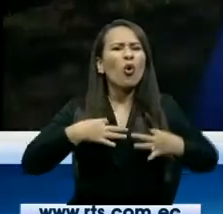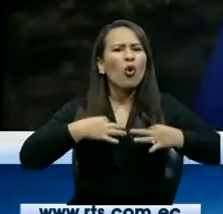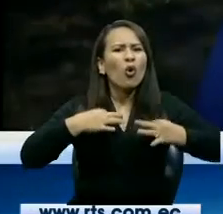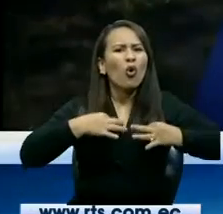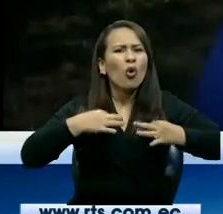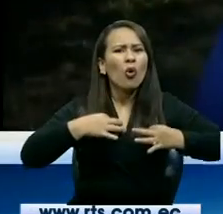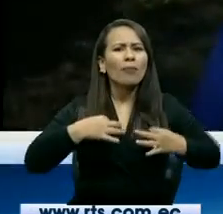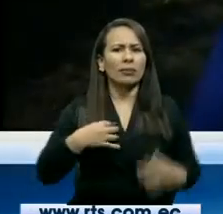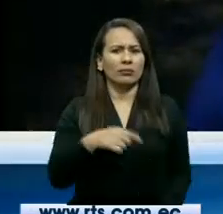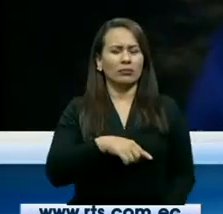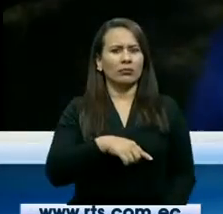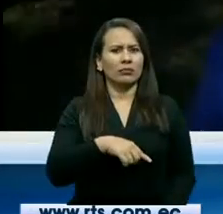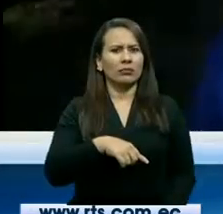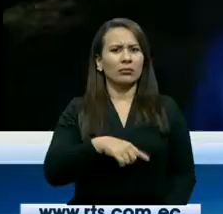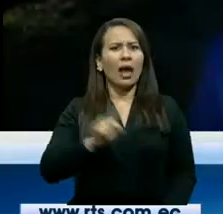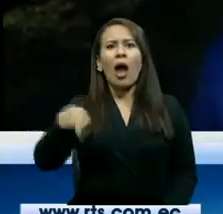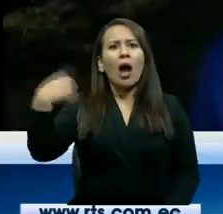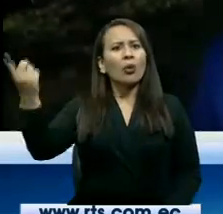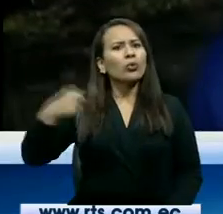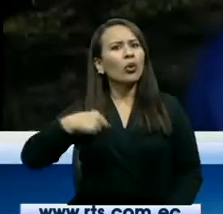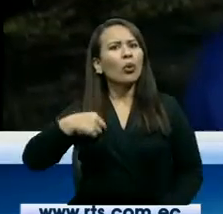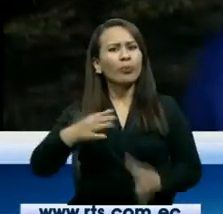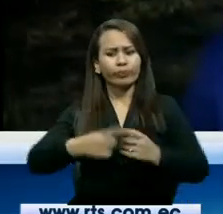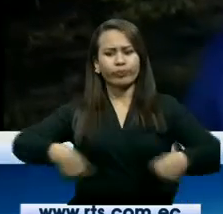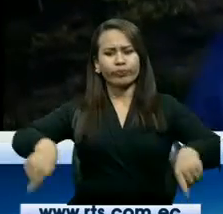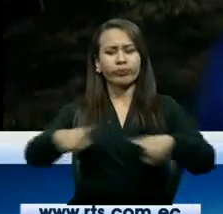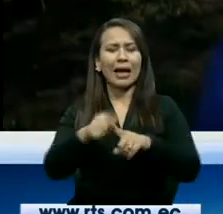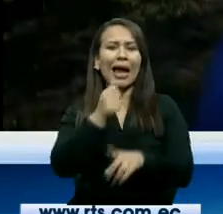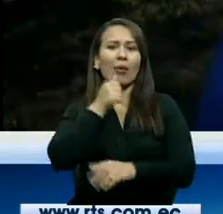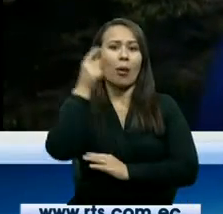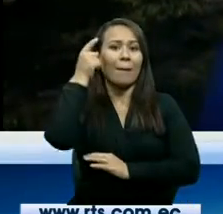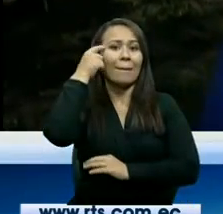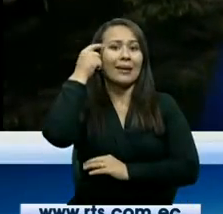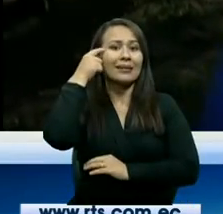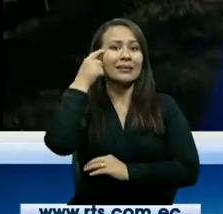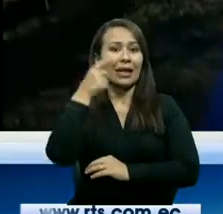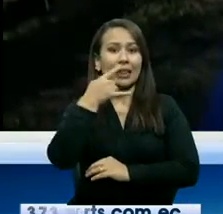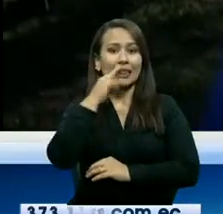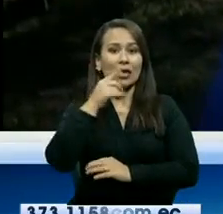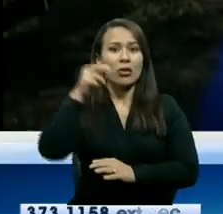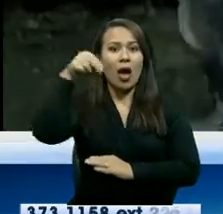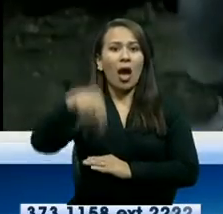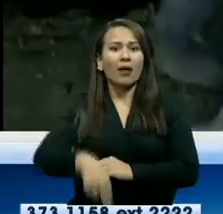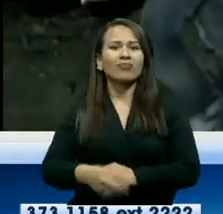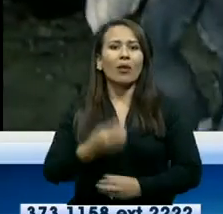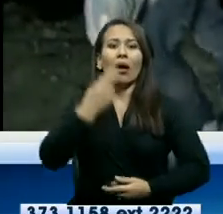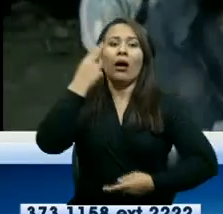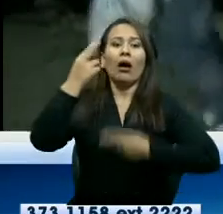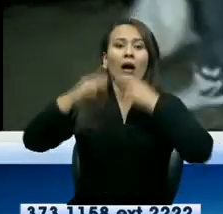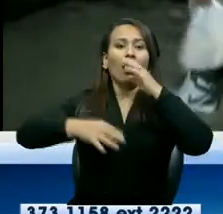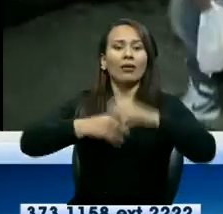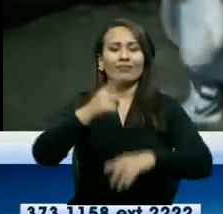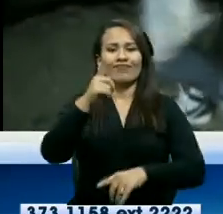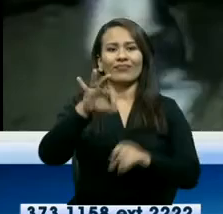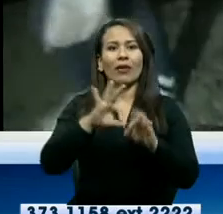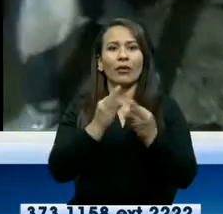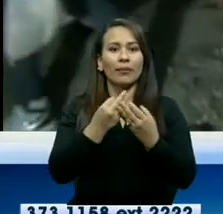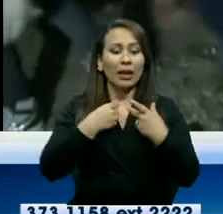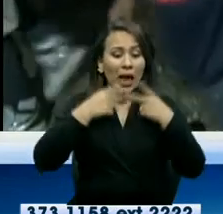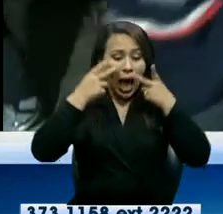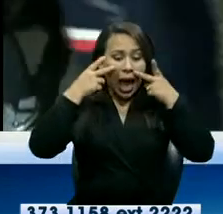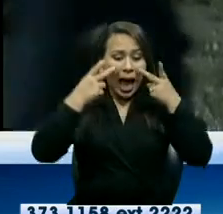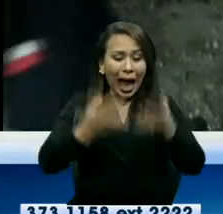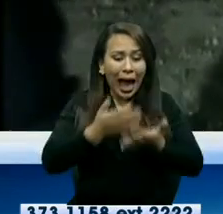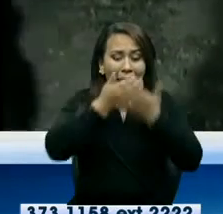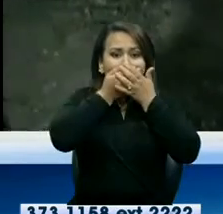ellos dijeron, esa ropa está allá en la poza, está afuera. Yo, por hipótesis, es que entonces el niño se ahogó. Un familiar del menor habría sido quien rescatara